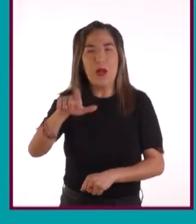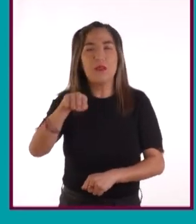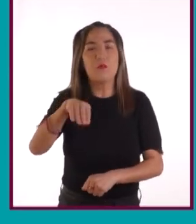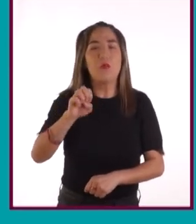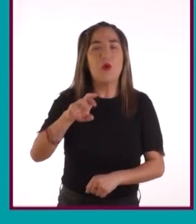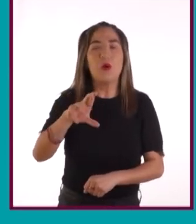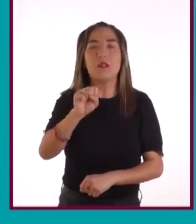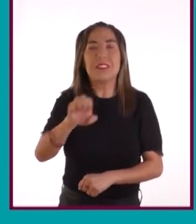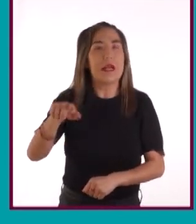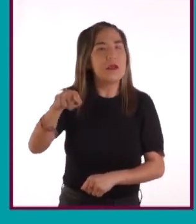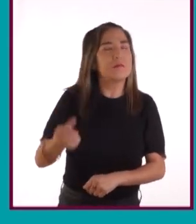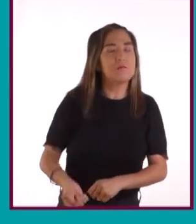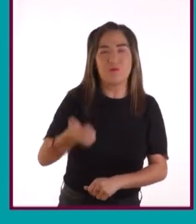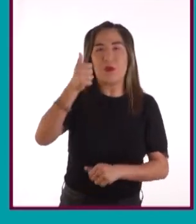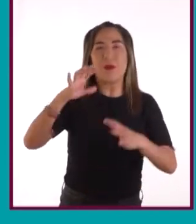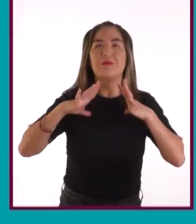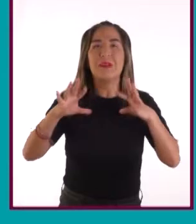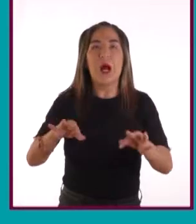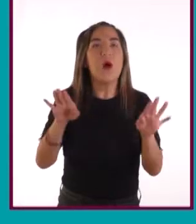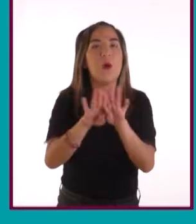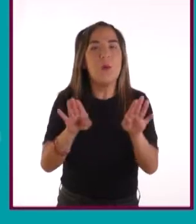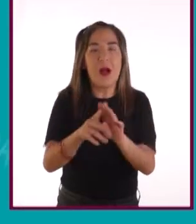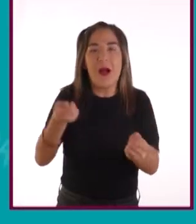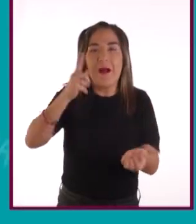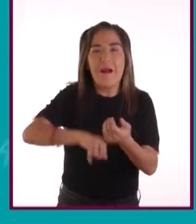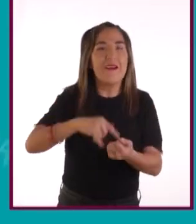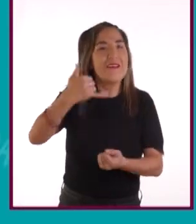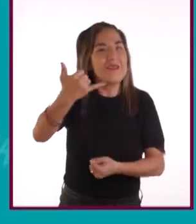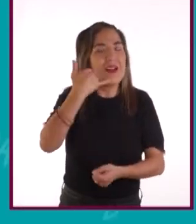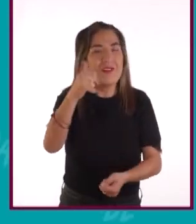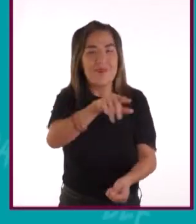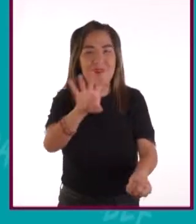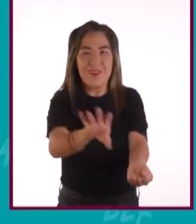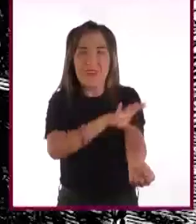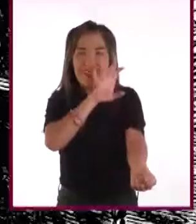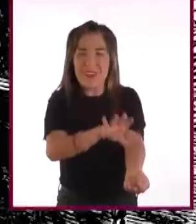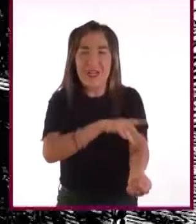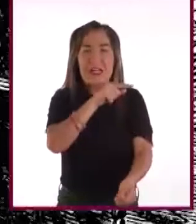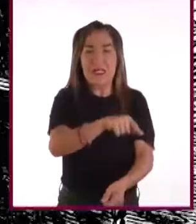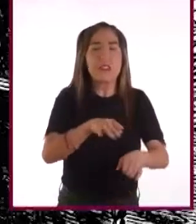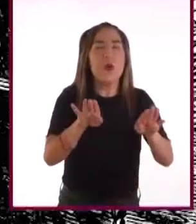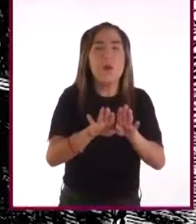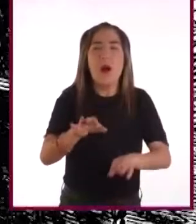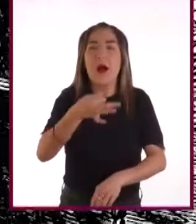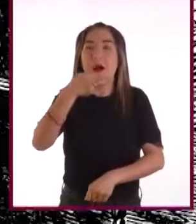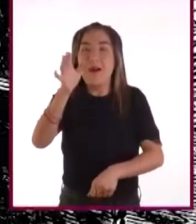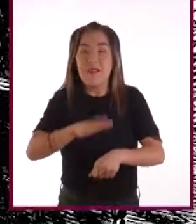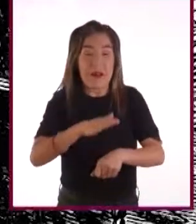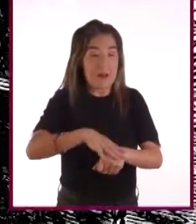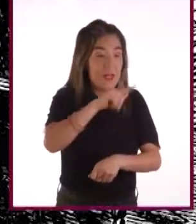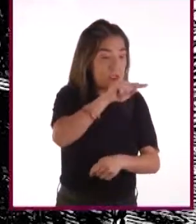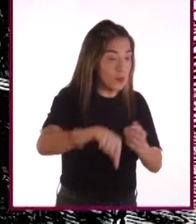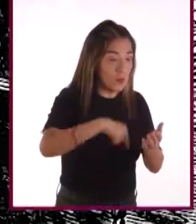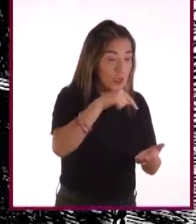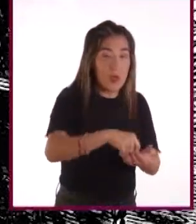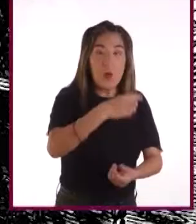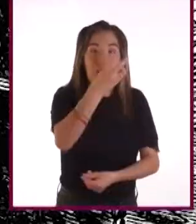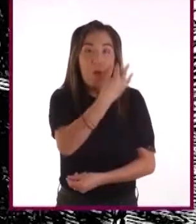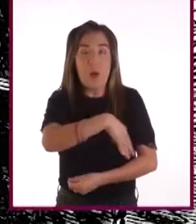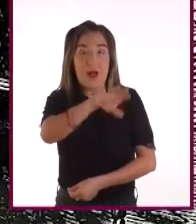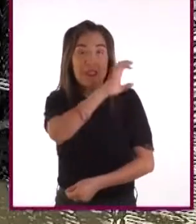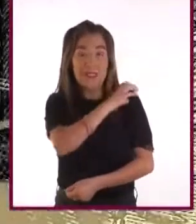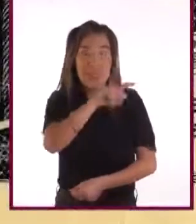Morse logró la primera comunicación realizada con el telégrafo eléctrico. Emitió un mensaje de la ciudad de Washington